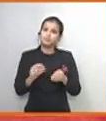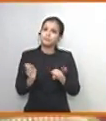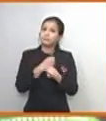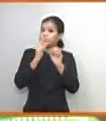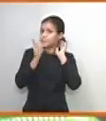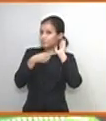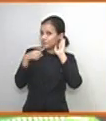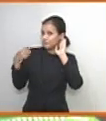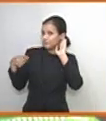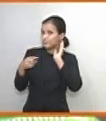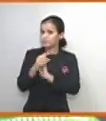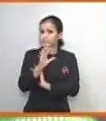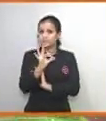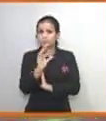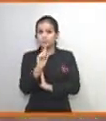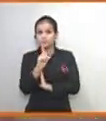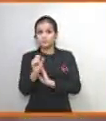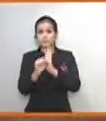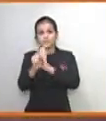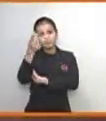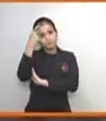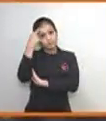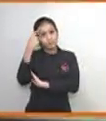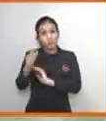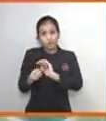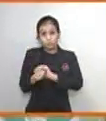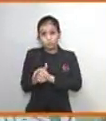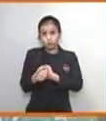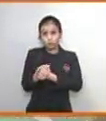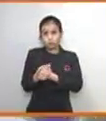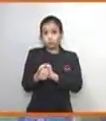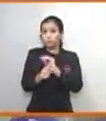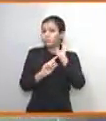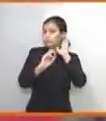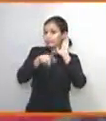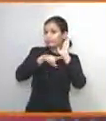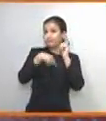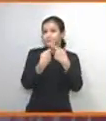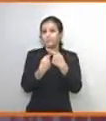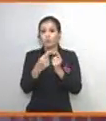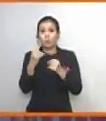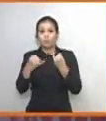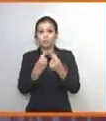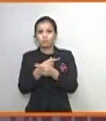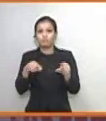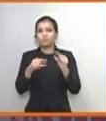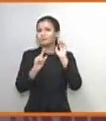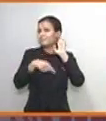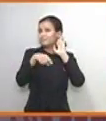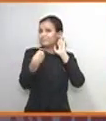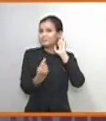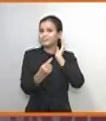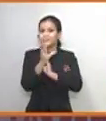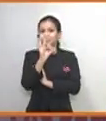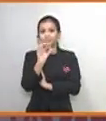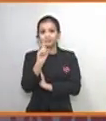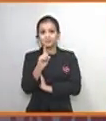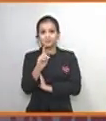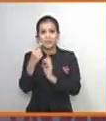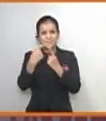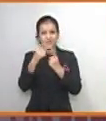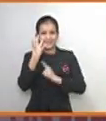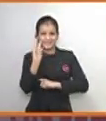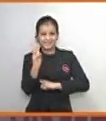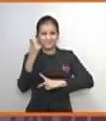el número ganador en la diaria es el 91 con su símbolo de sueños tortuga. Para MultiX jugada gratis y para más 1, 91